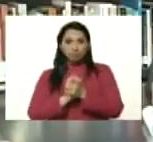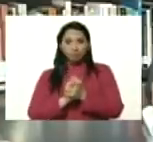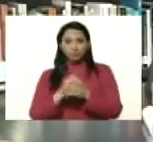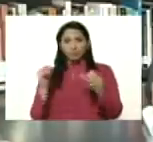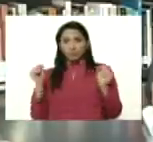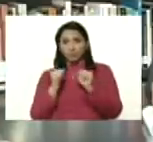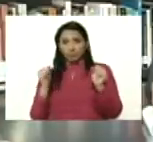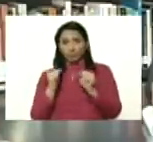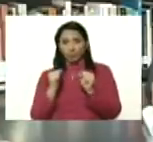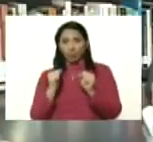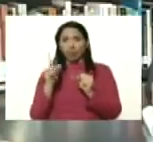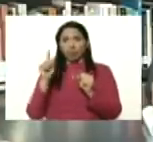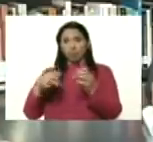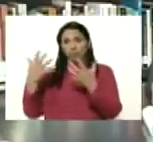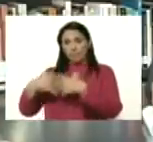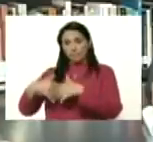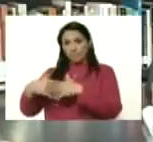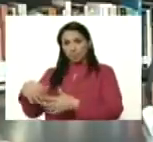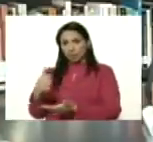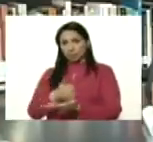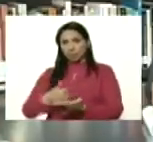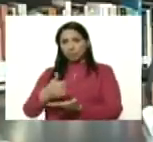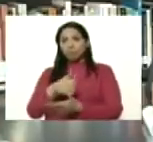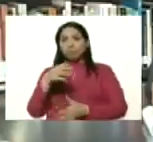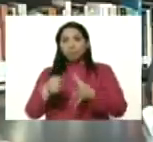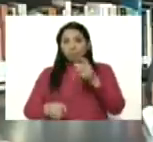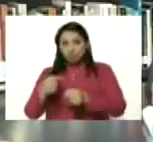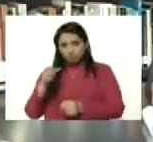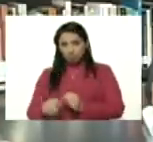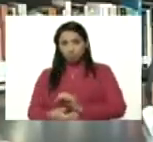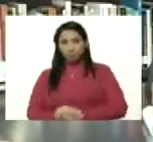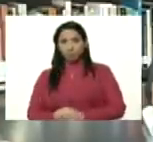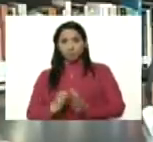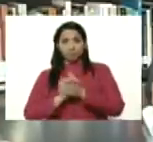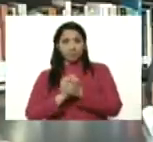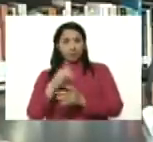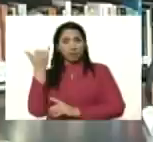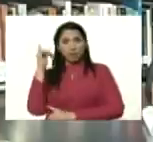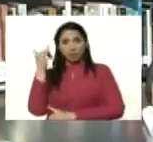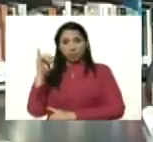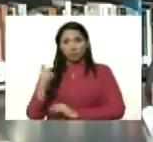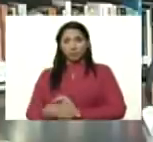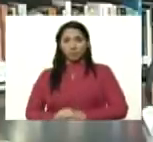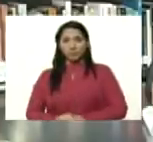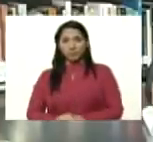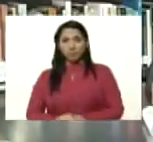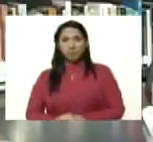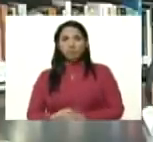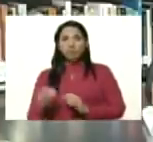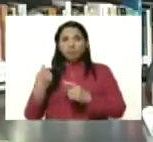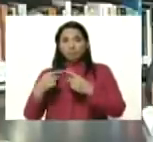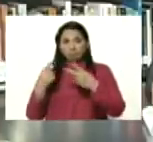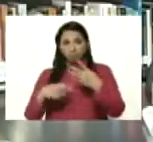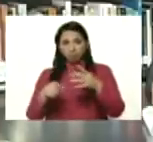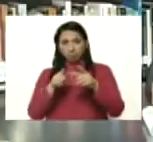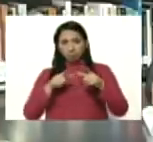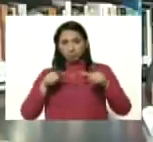sector farmacéutico, lácteos, compañeros de Yaracuy, de distintos sectores